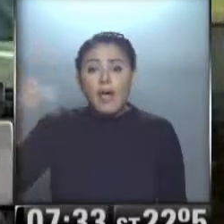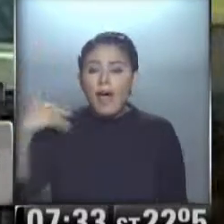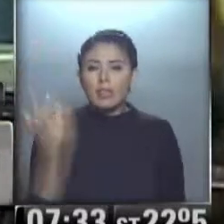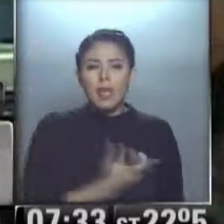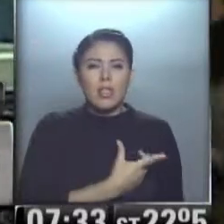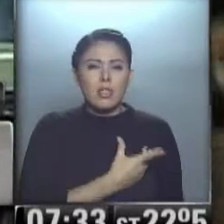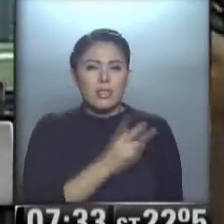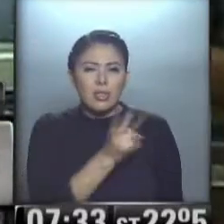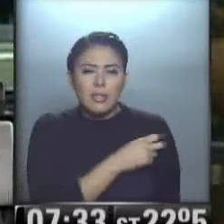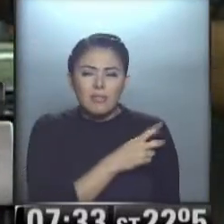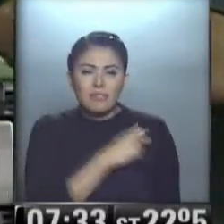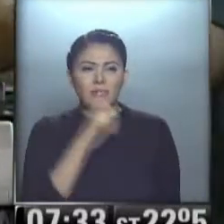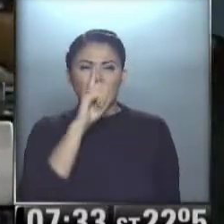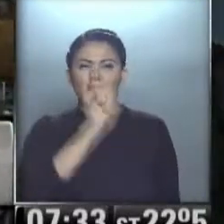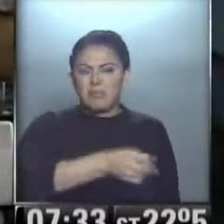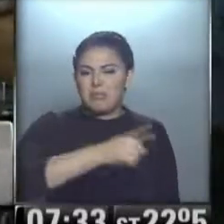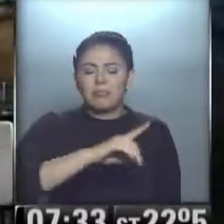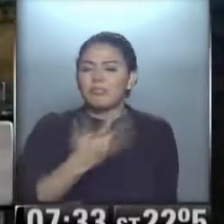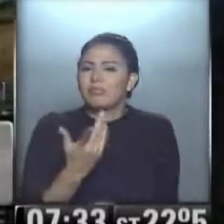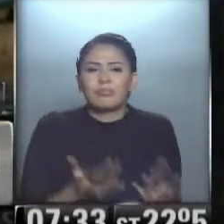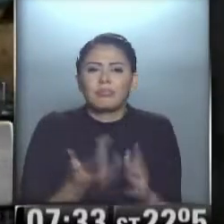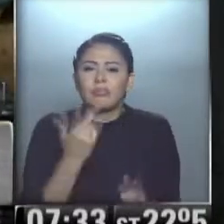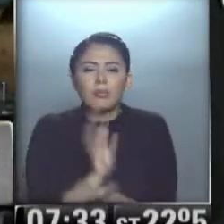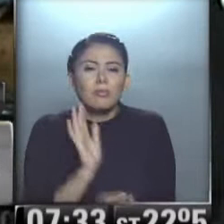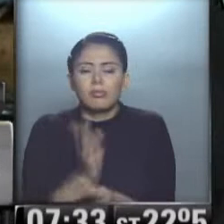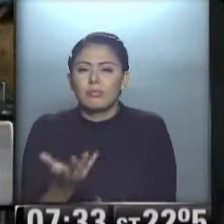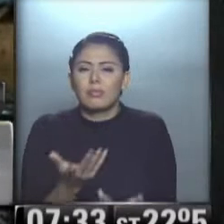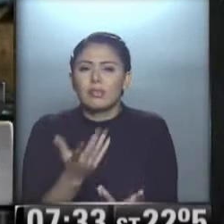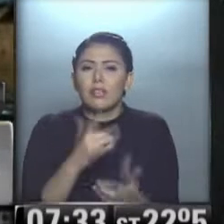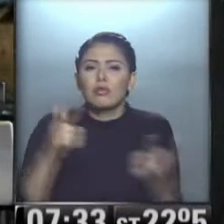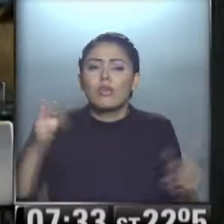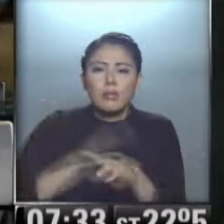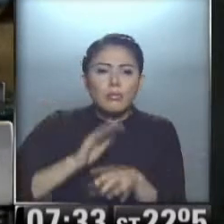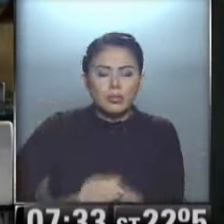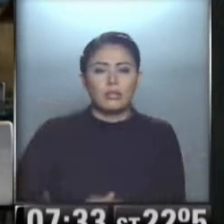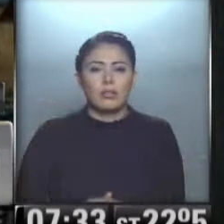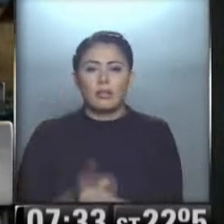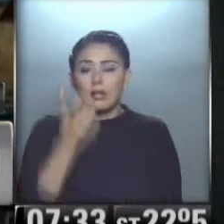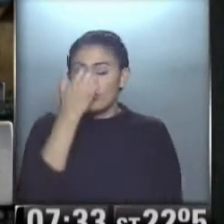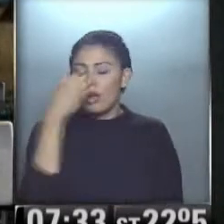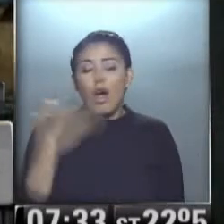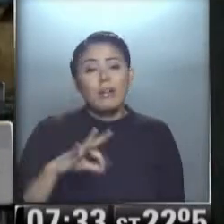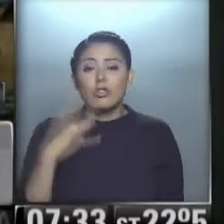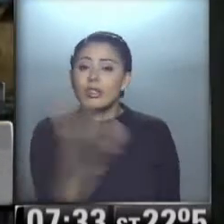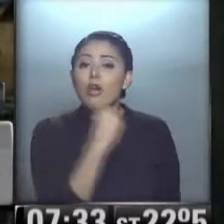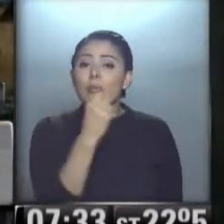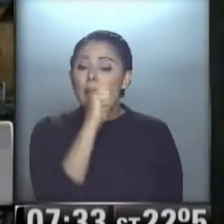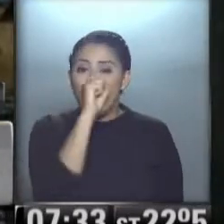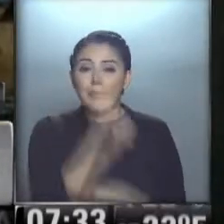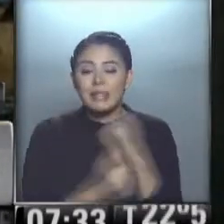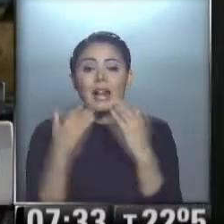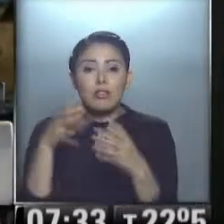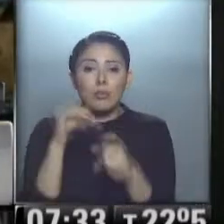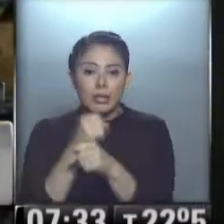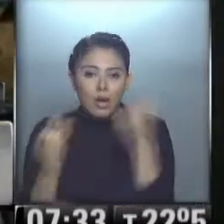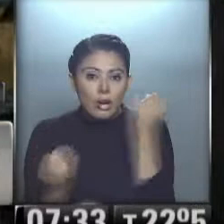maltrato y tanta humillación que hemos recibido de parte de la patronal, a recuperar la empresa a través de una cooperativa.